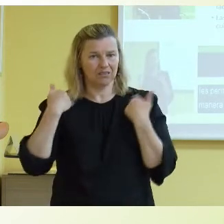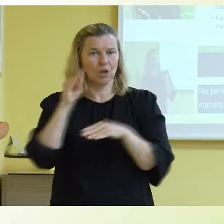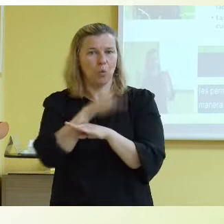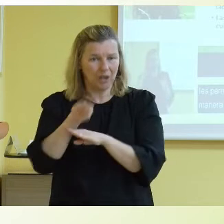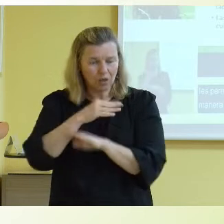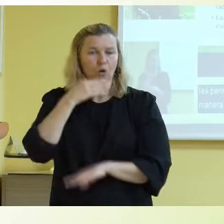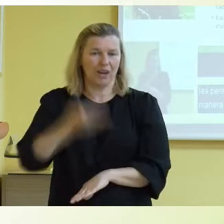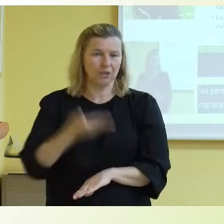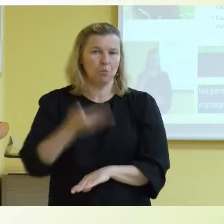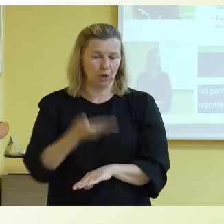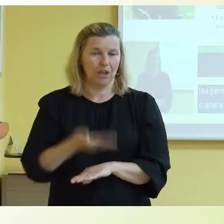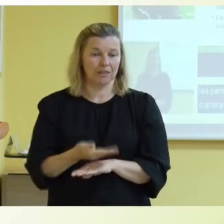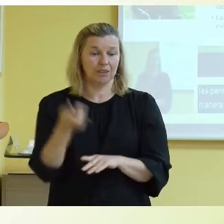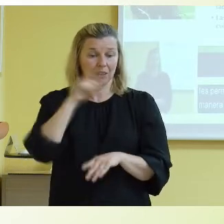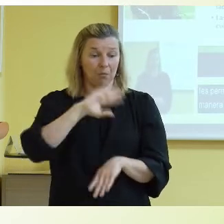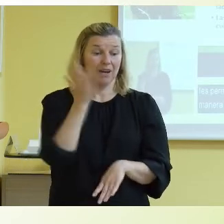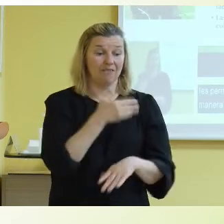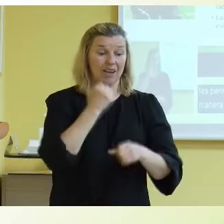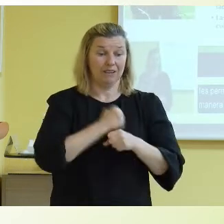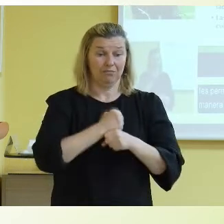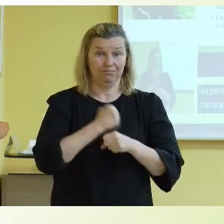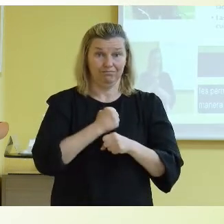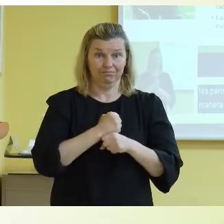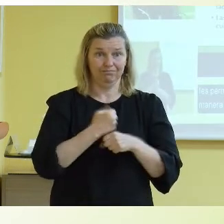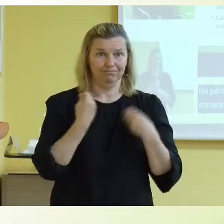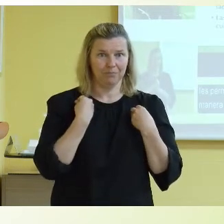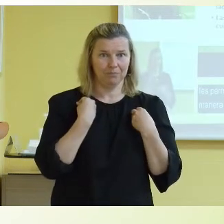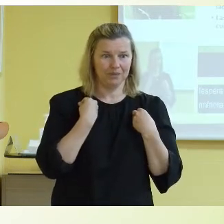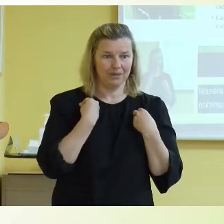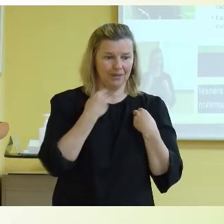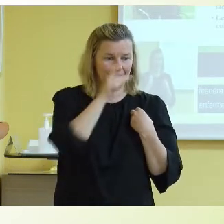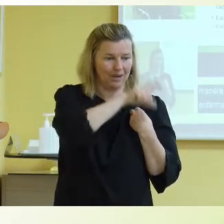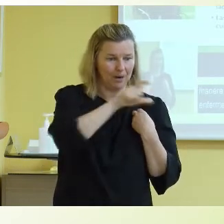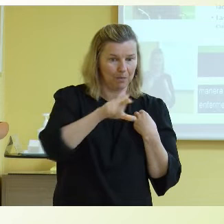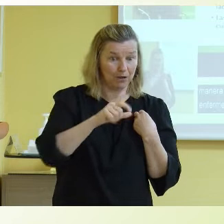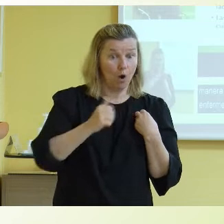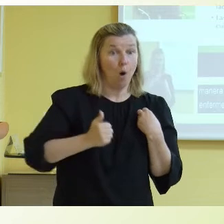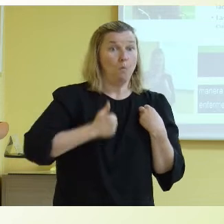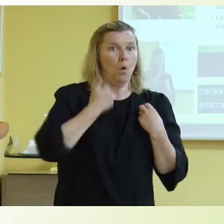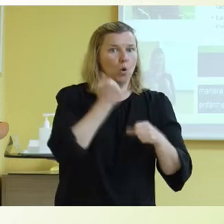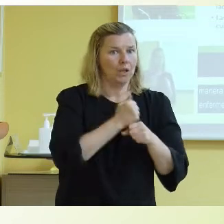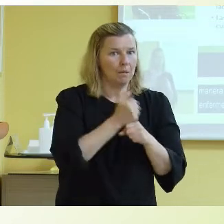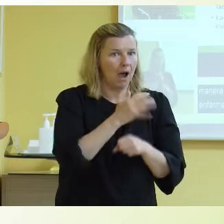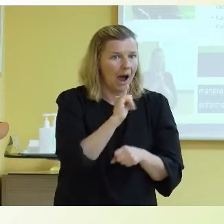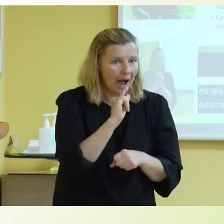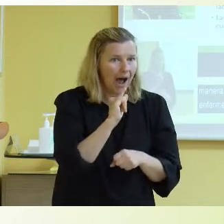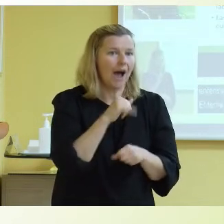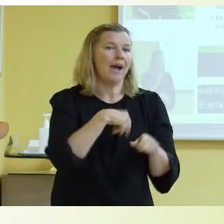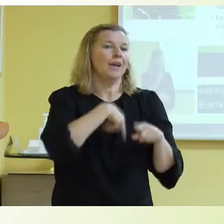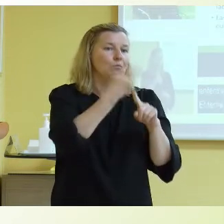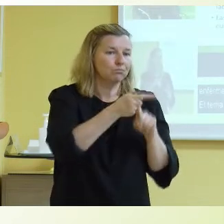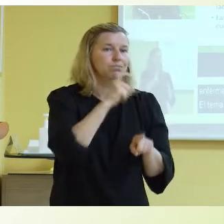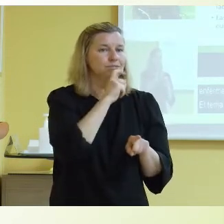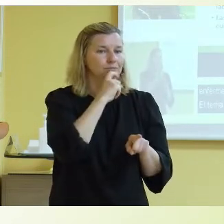de la conciliación de la vida laboral, el asentismo laboral, que las personas que tienen la oportunidad de trabajar pues tienen una serie de dificultades